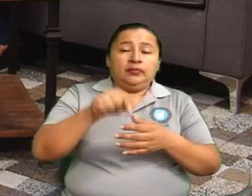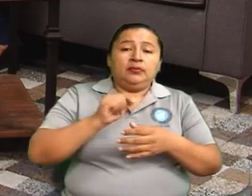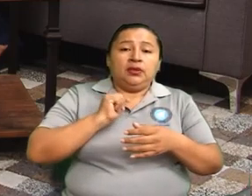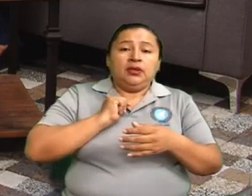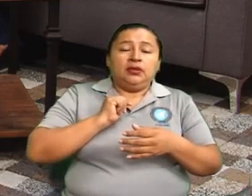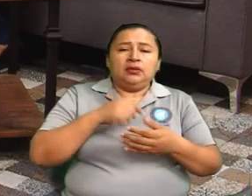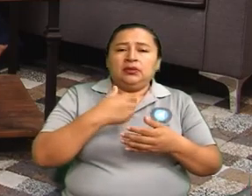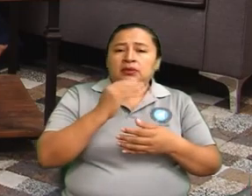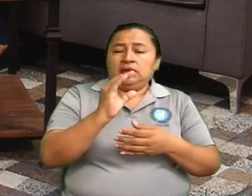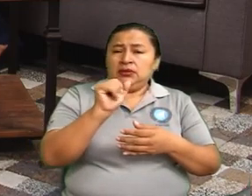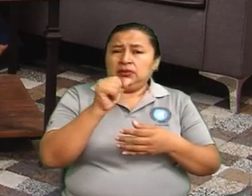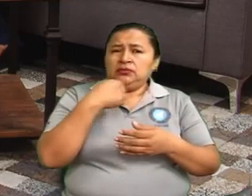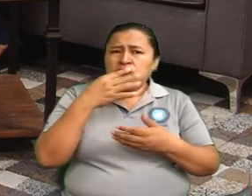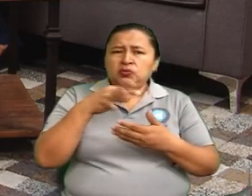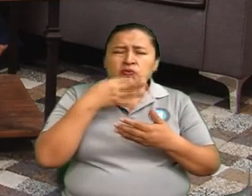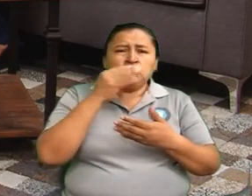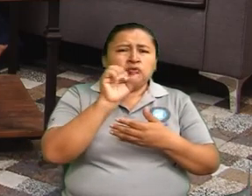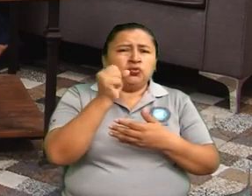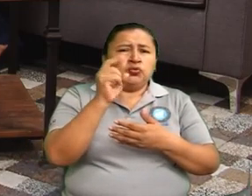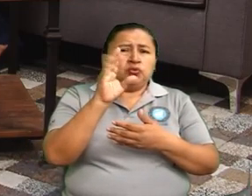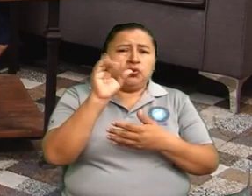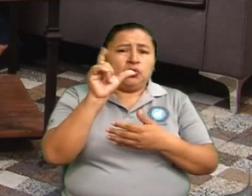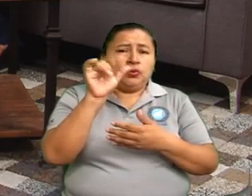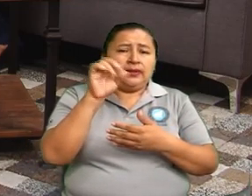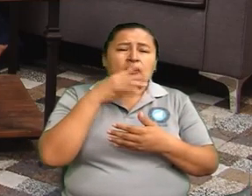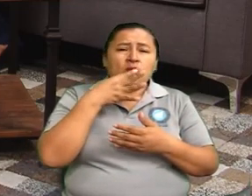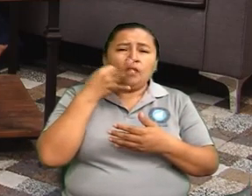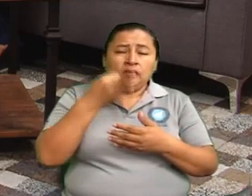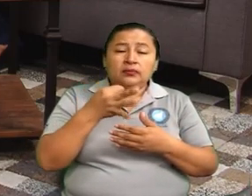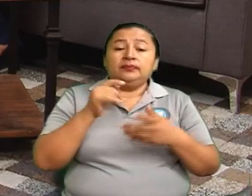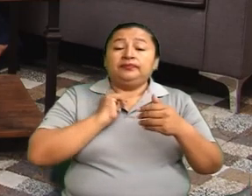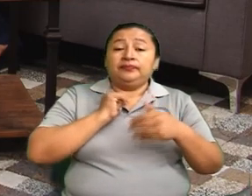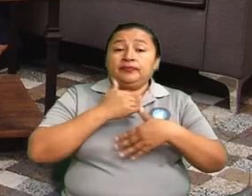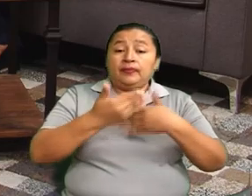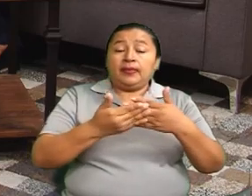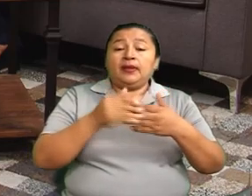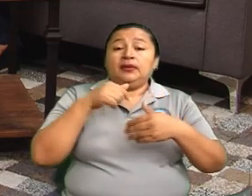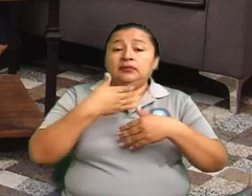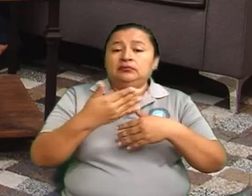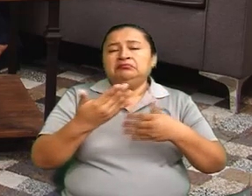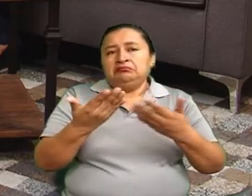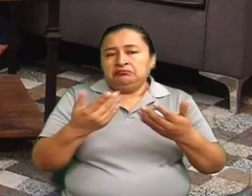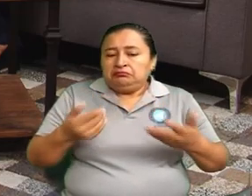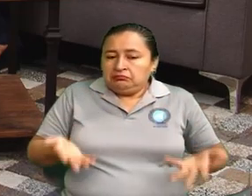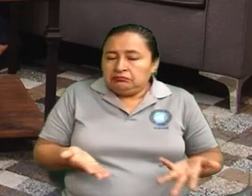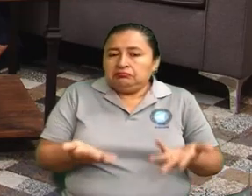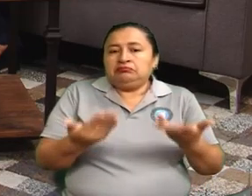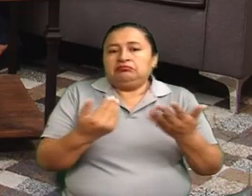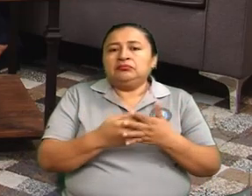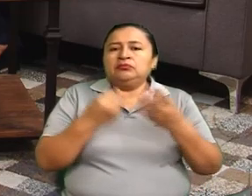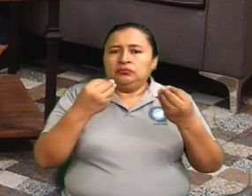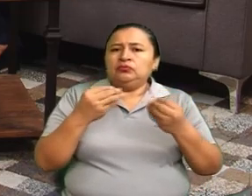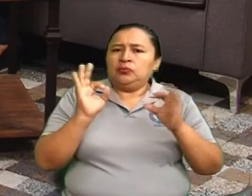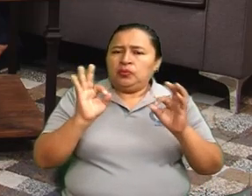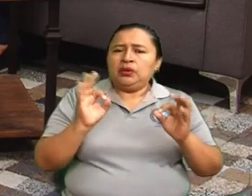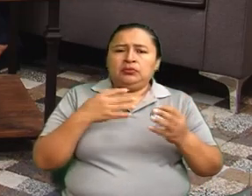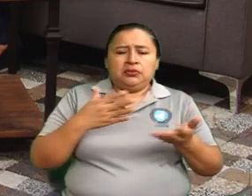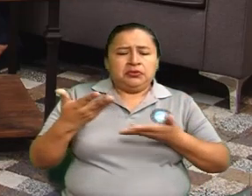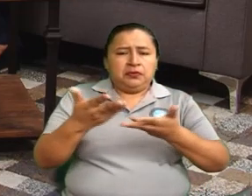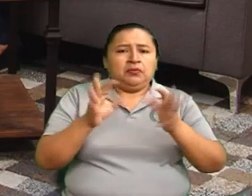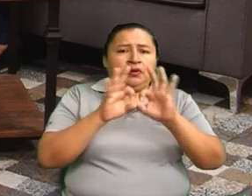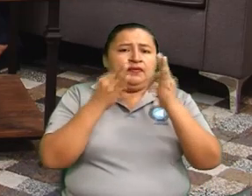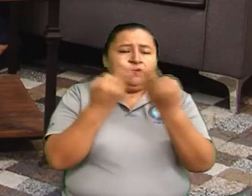suculenta. Entonces, es una cosa que nosotros estamos incursionando y muy, muy bien recibido por las